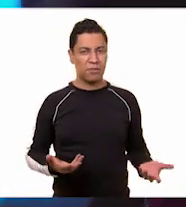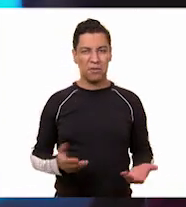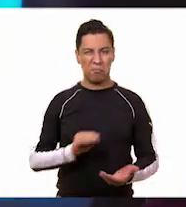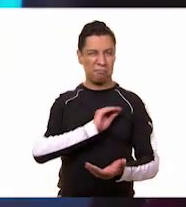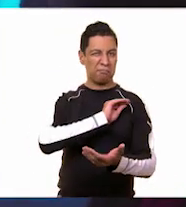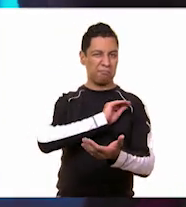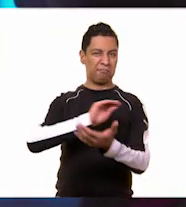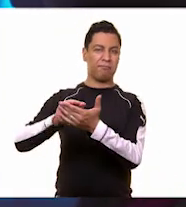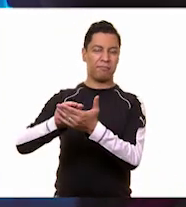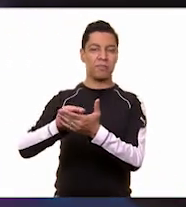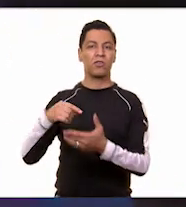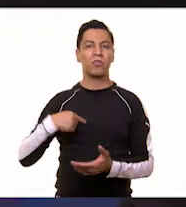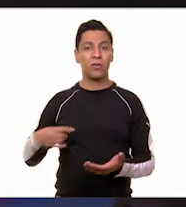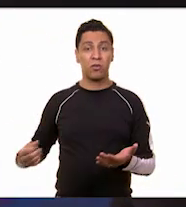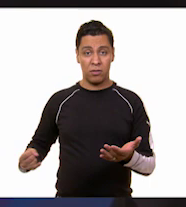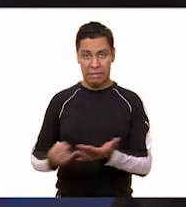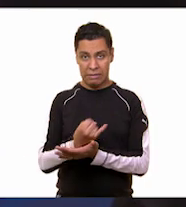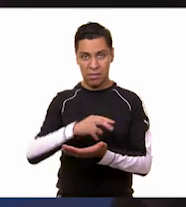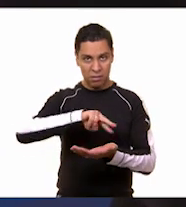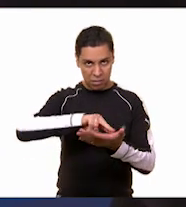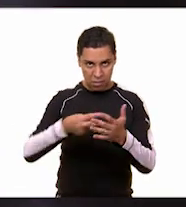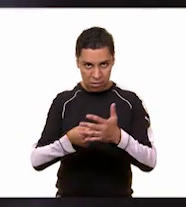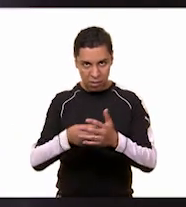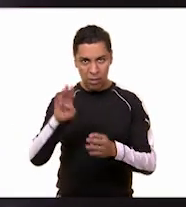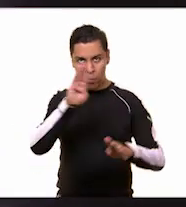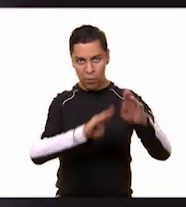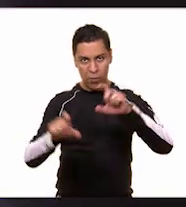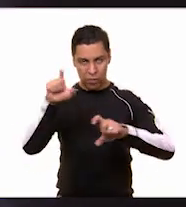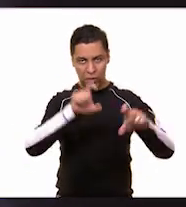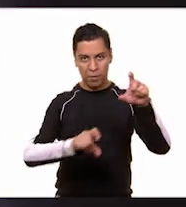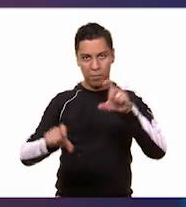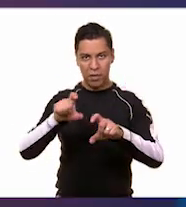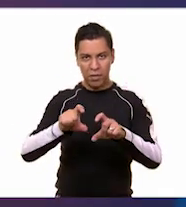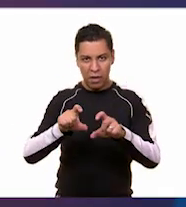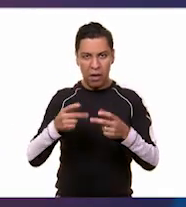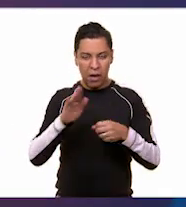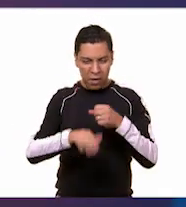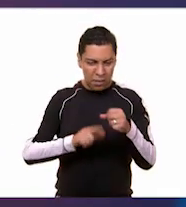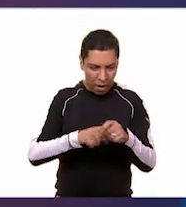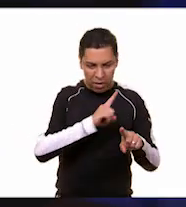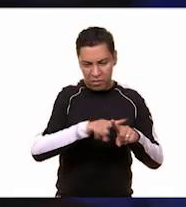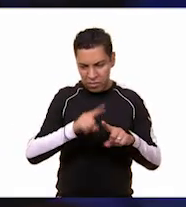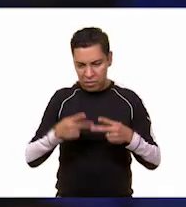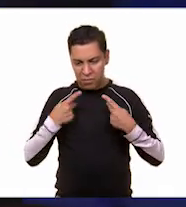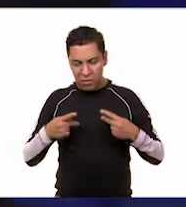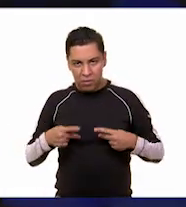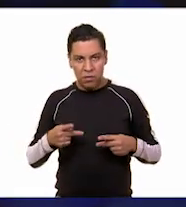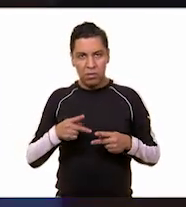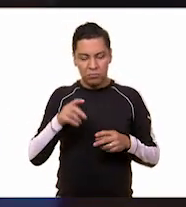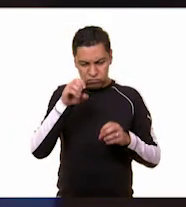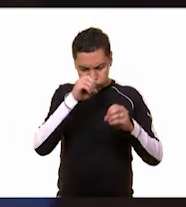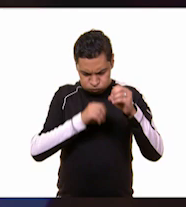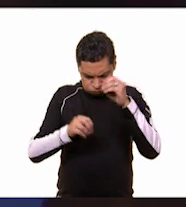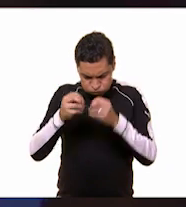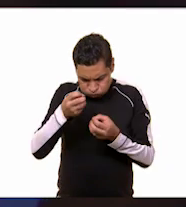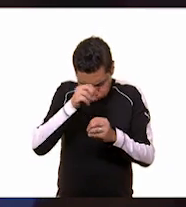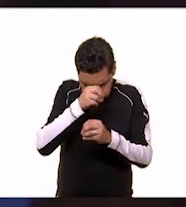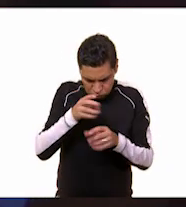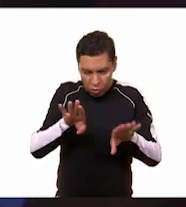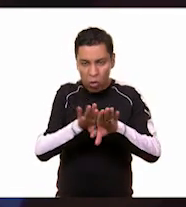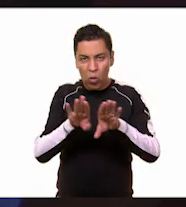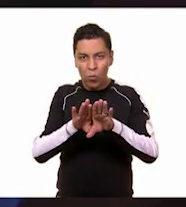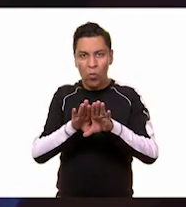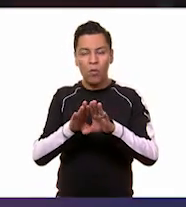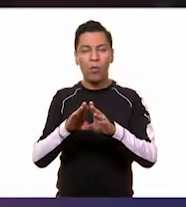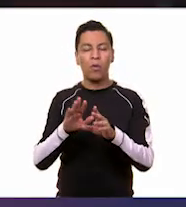Decidí estudiar ingeniería bioquímica porque me ayudó a entender cómo funcionaban los seres vivos, pero también empezó mi camino para descubrir soluciones